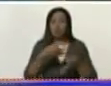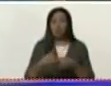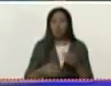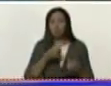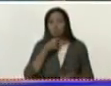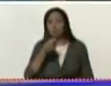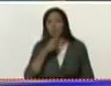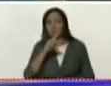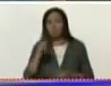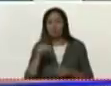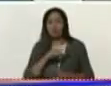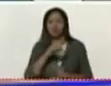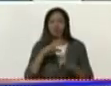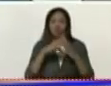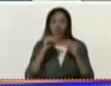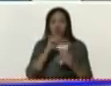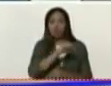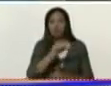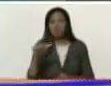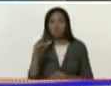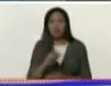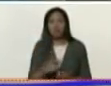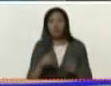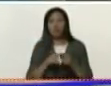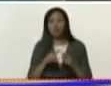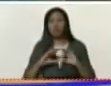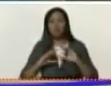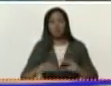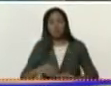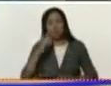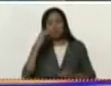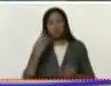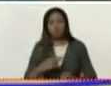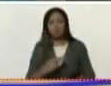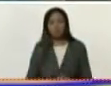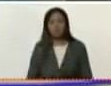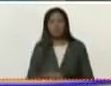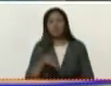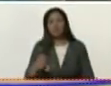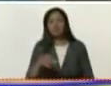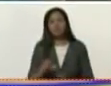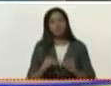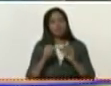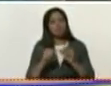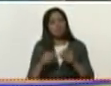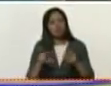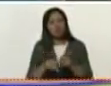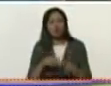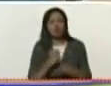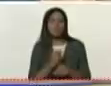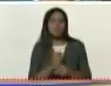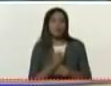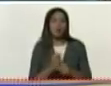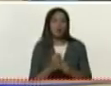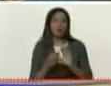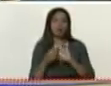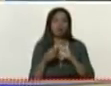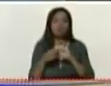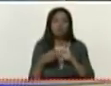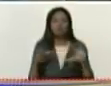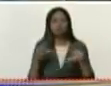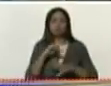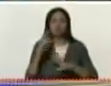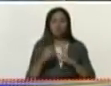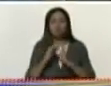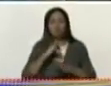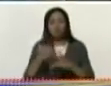Luego, durante toda la semana, los cuerpos de seguridad del Estado continuaron sus labores para desarticular completo ese